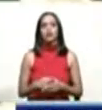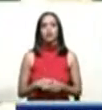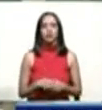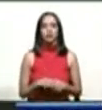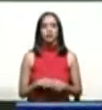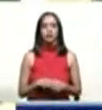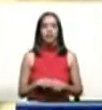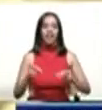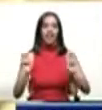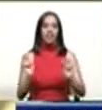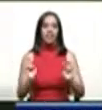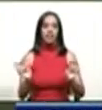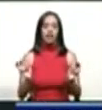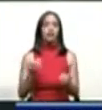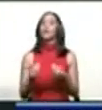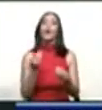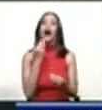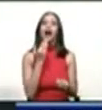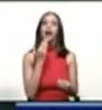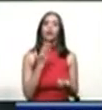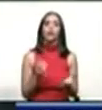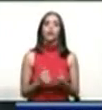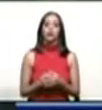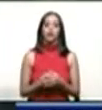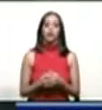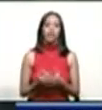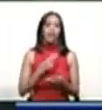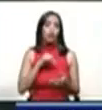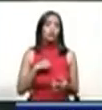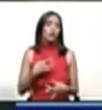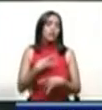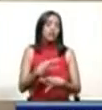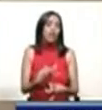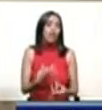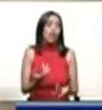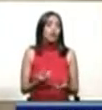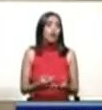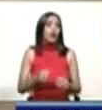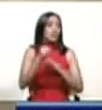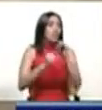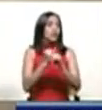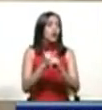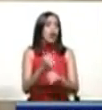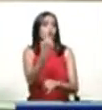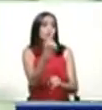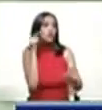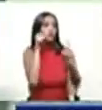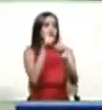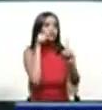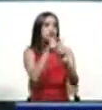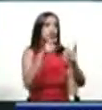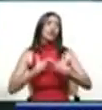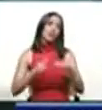el tema como algo unilateral. Es que a nosotros nos interesa la inversión extranjera y por tanto había que entregar la soberanía del país. Y